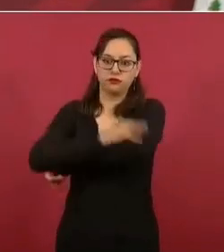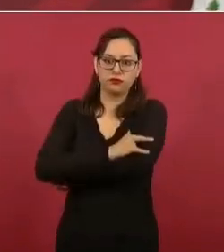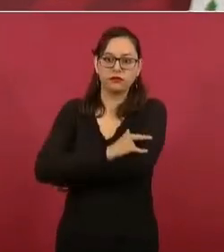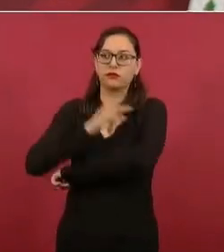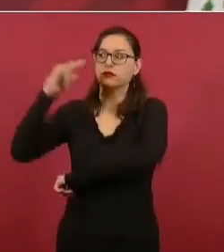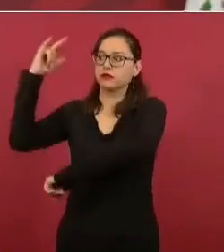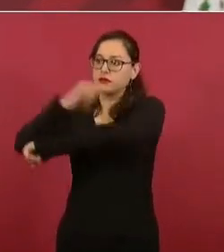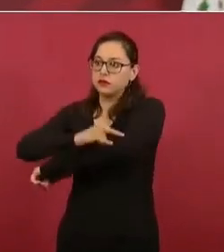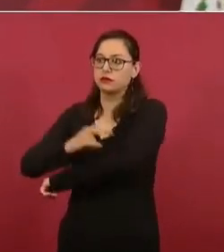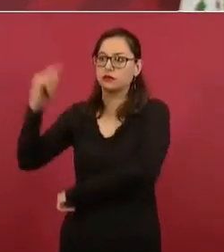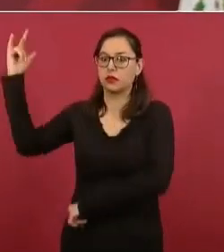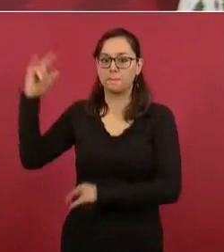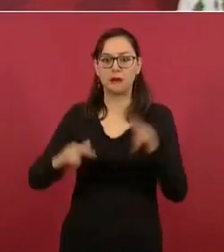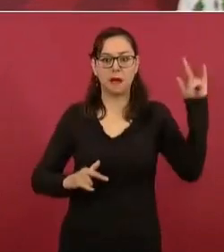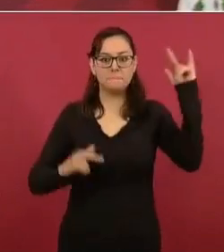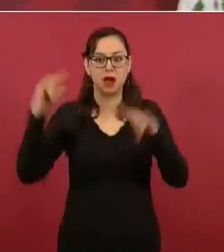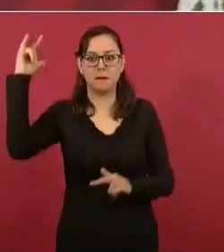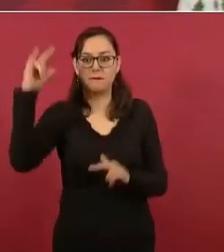voluntaria,